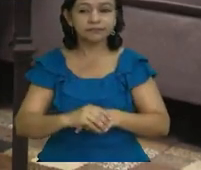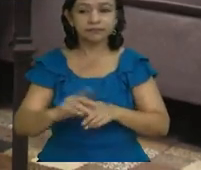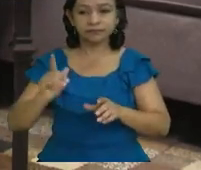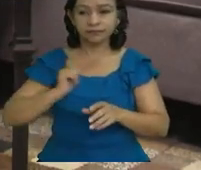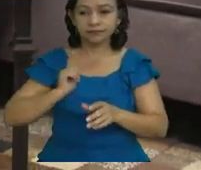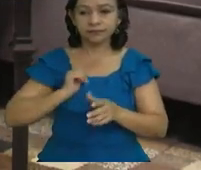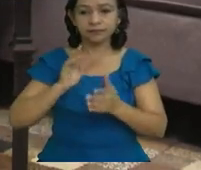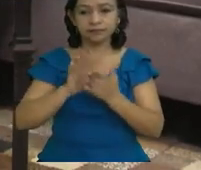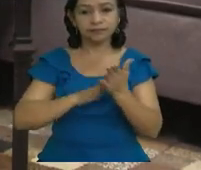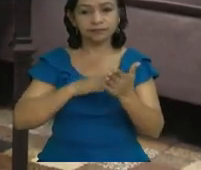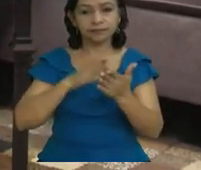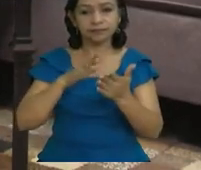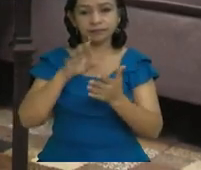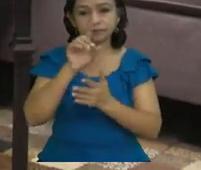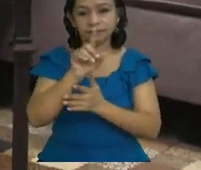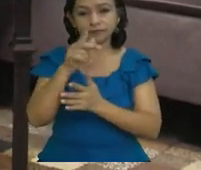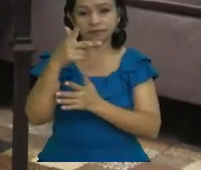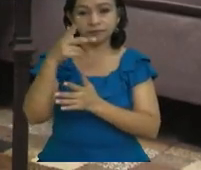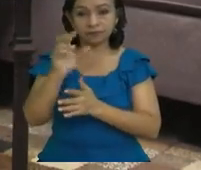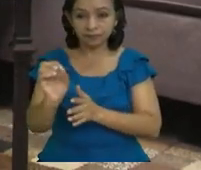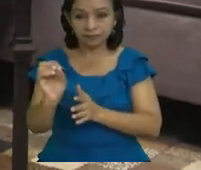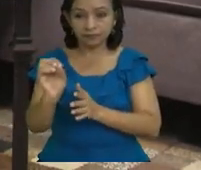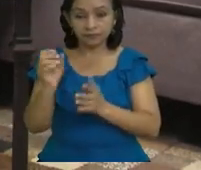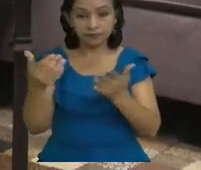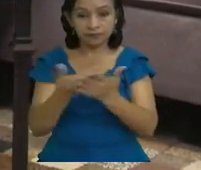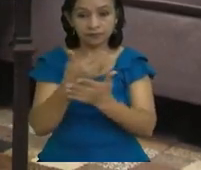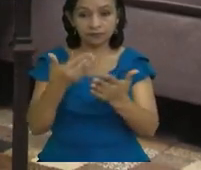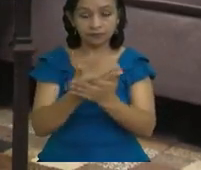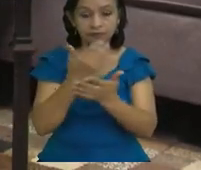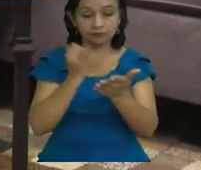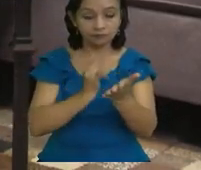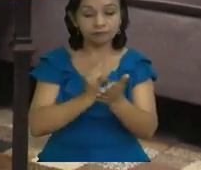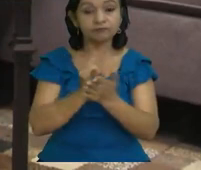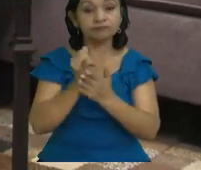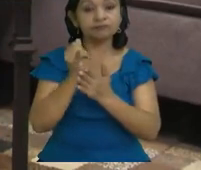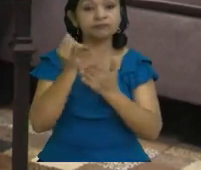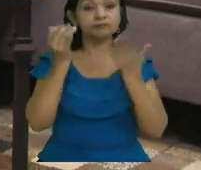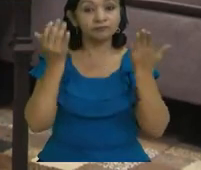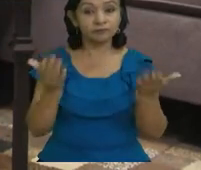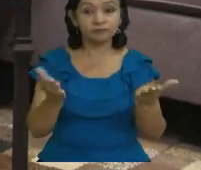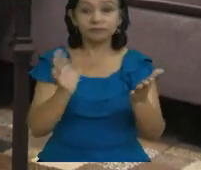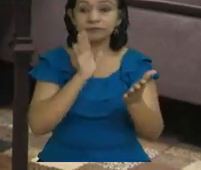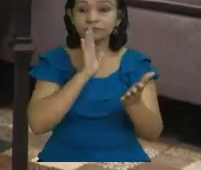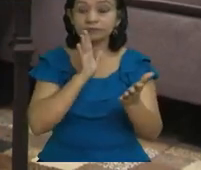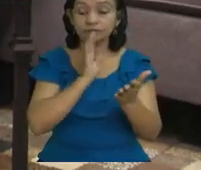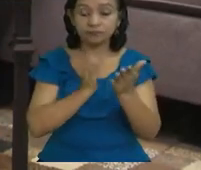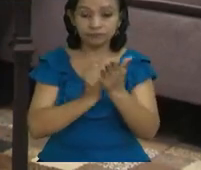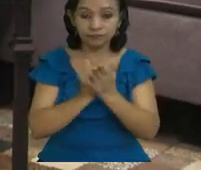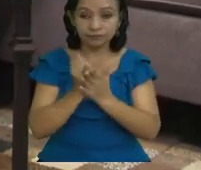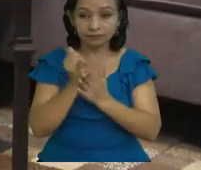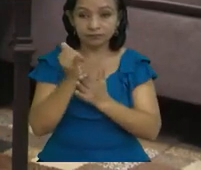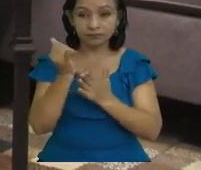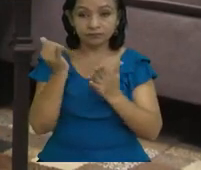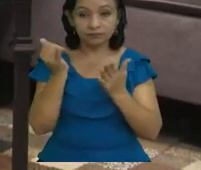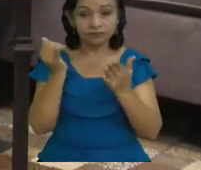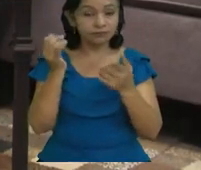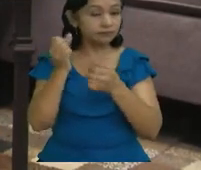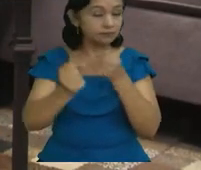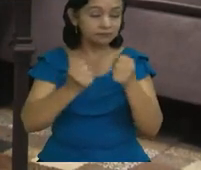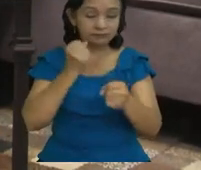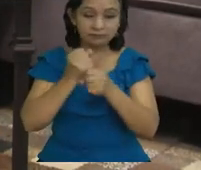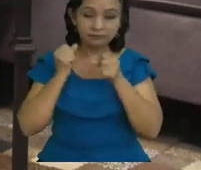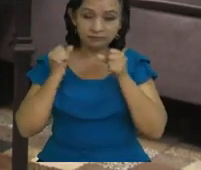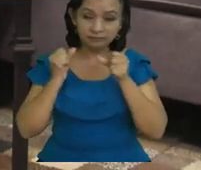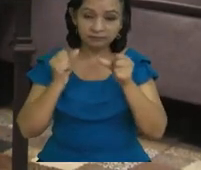tenemos programado llegar a más de 180 nuevos procesos de investigación. Cuando hablamos, los procesos de investigación no son un año, los procesos de